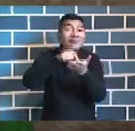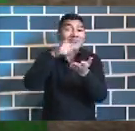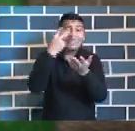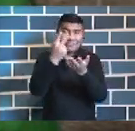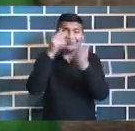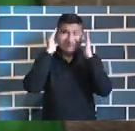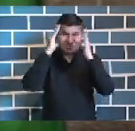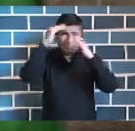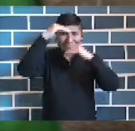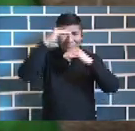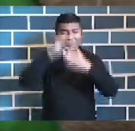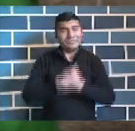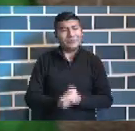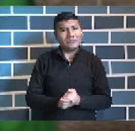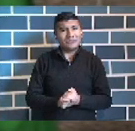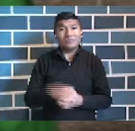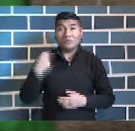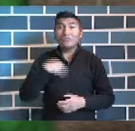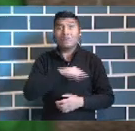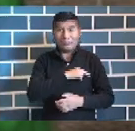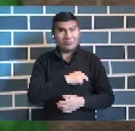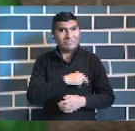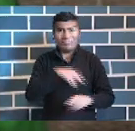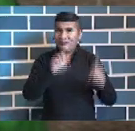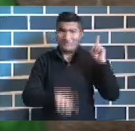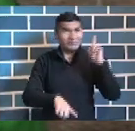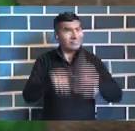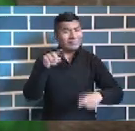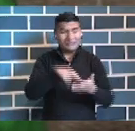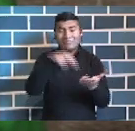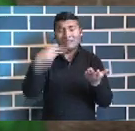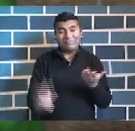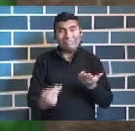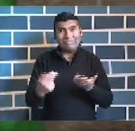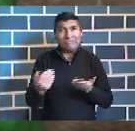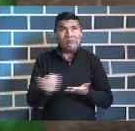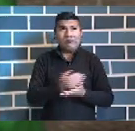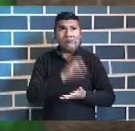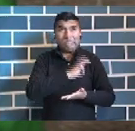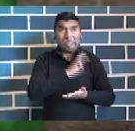estar atentos. Nosotros no podemos caer en la codicia.